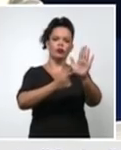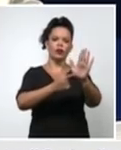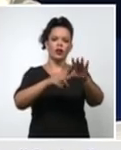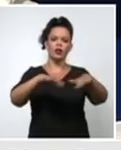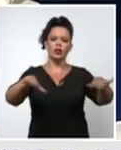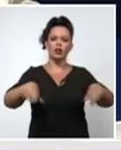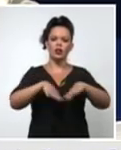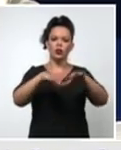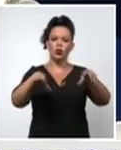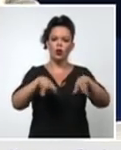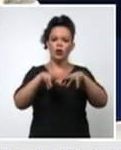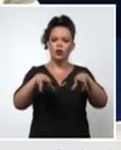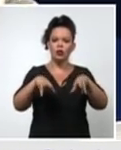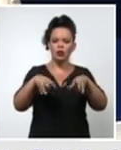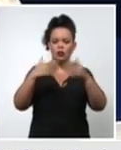jóvenes.